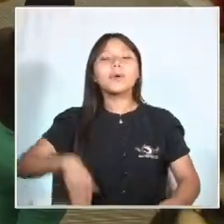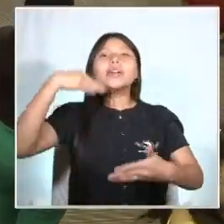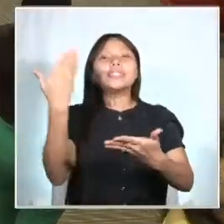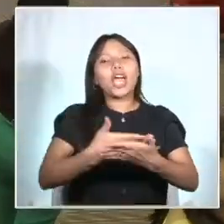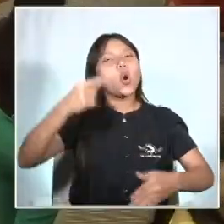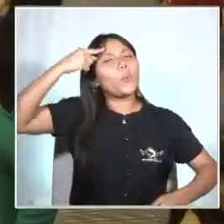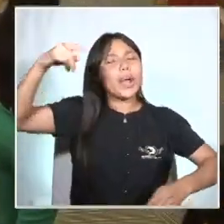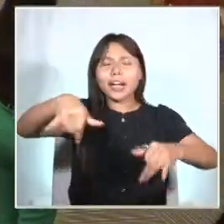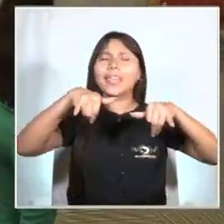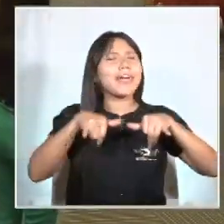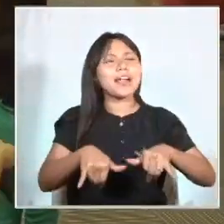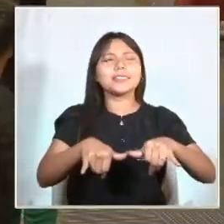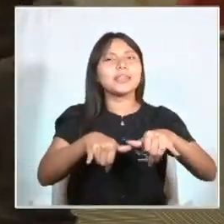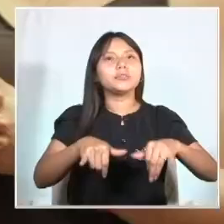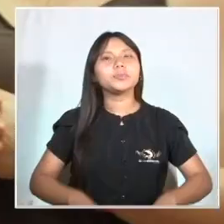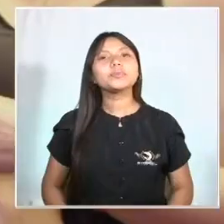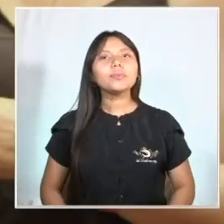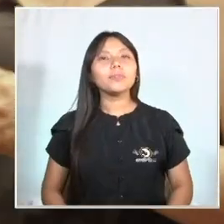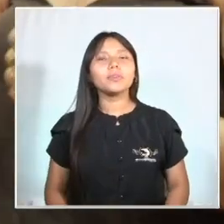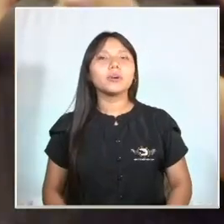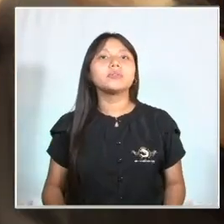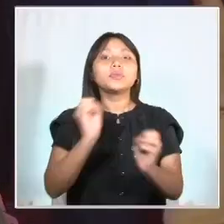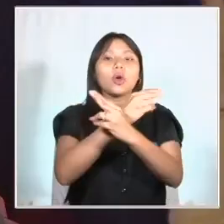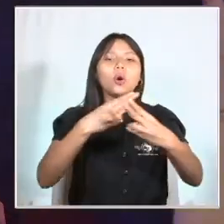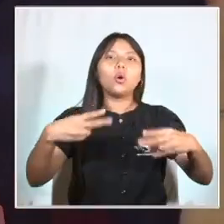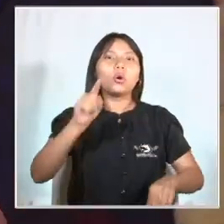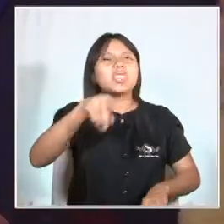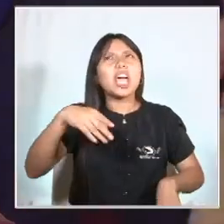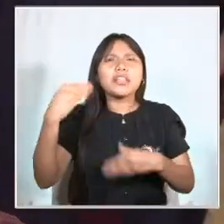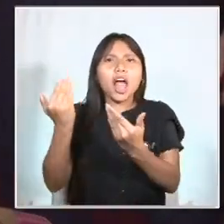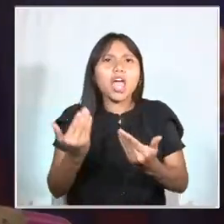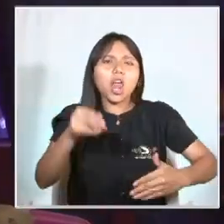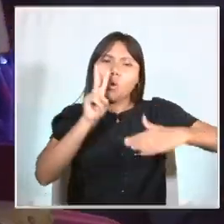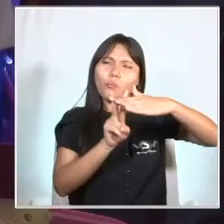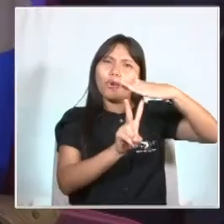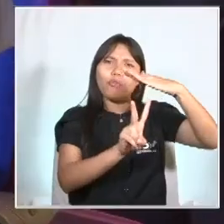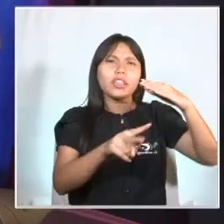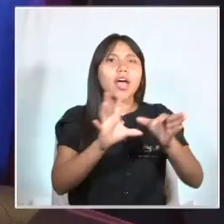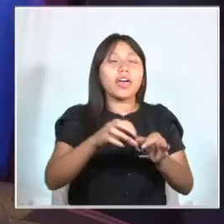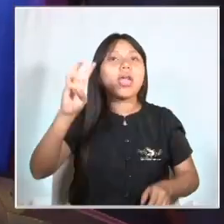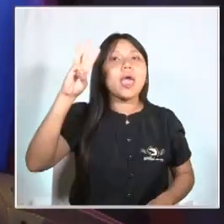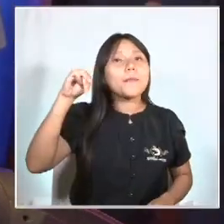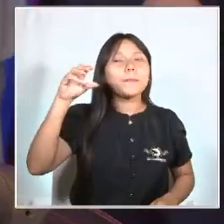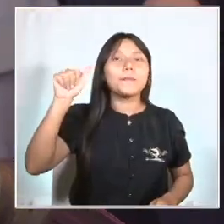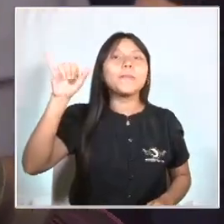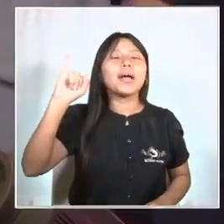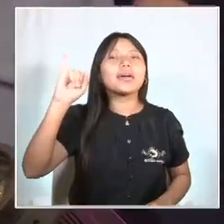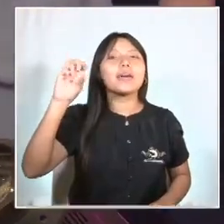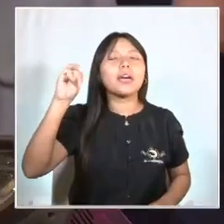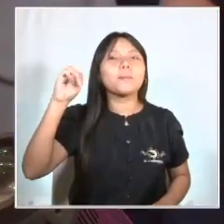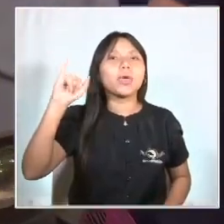llegado para quedarse. Oh, te trajeron profeta desde Miami para